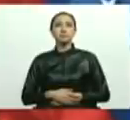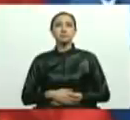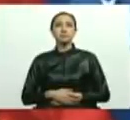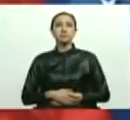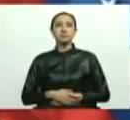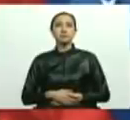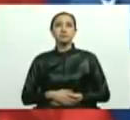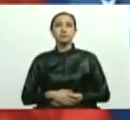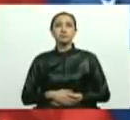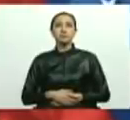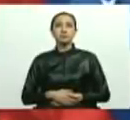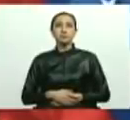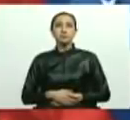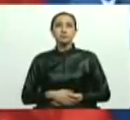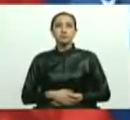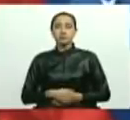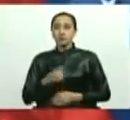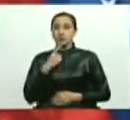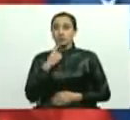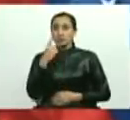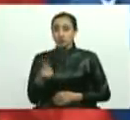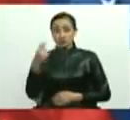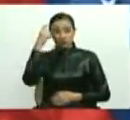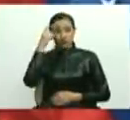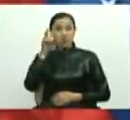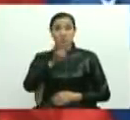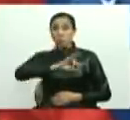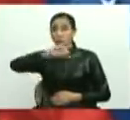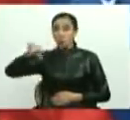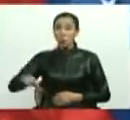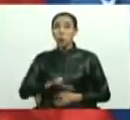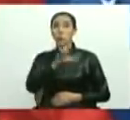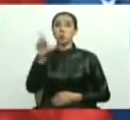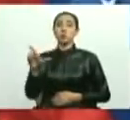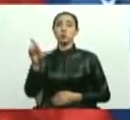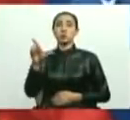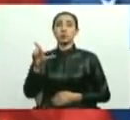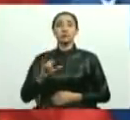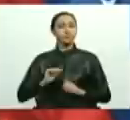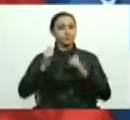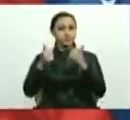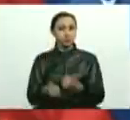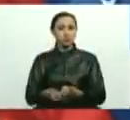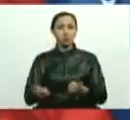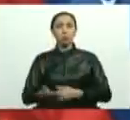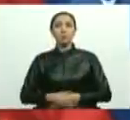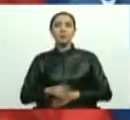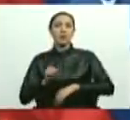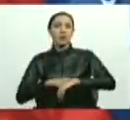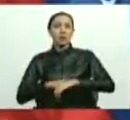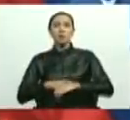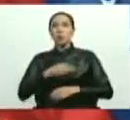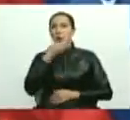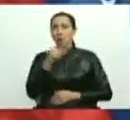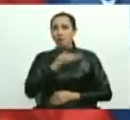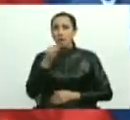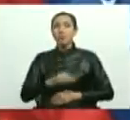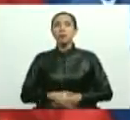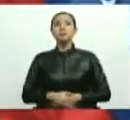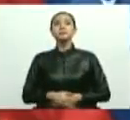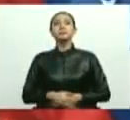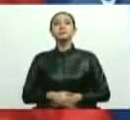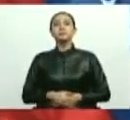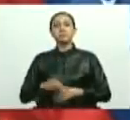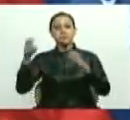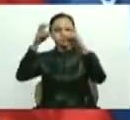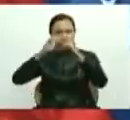Sin embargo, como he dicho, en fecha del 2 de julio, en horas del mediodía, luego de labores de